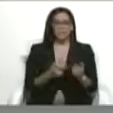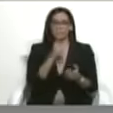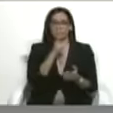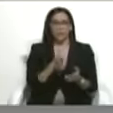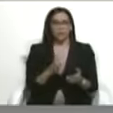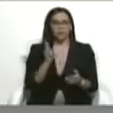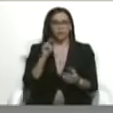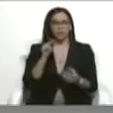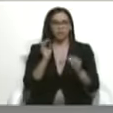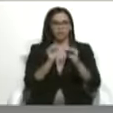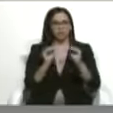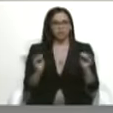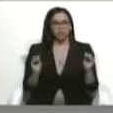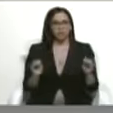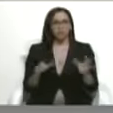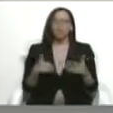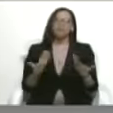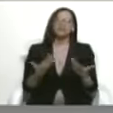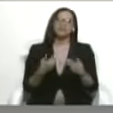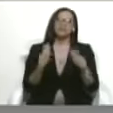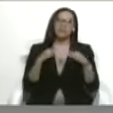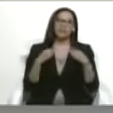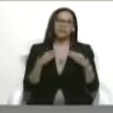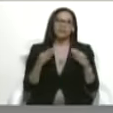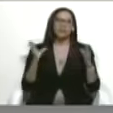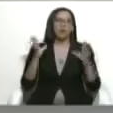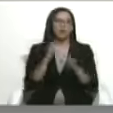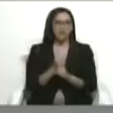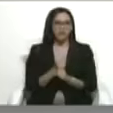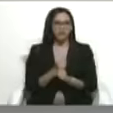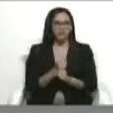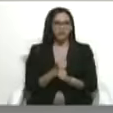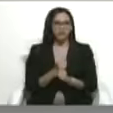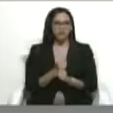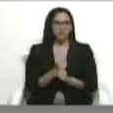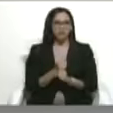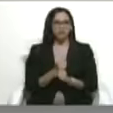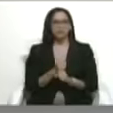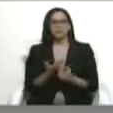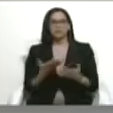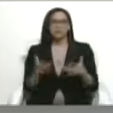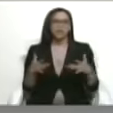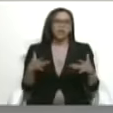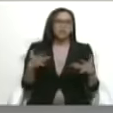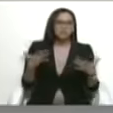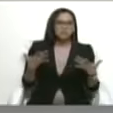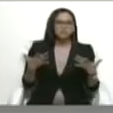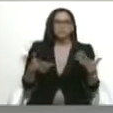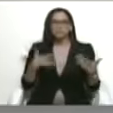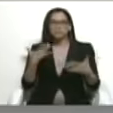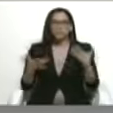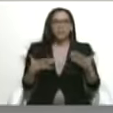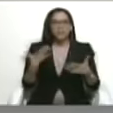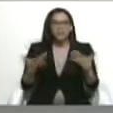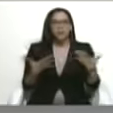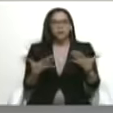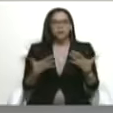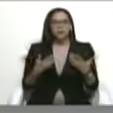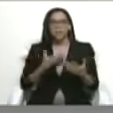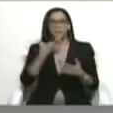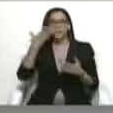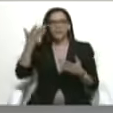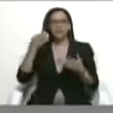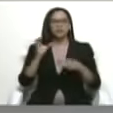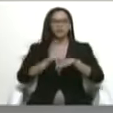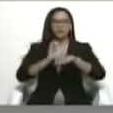tan macabros que usted ha señalado. ¿Cuál sería ese mensaje de confianza, de optimismo, de espíritu cívico